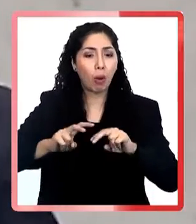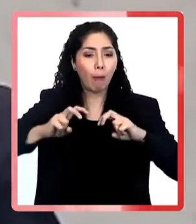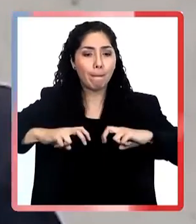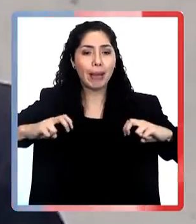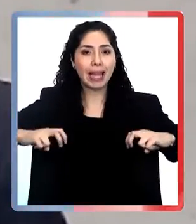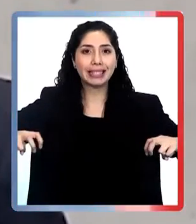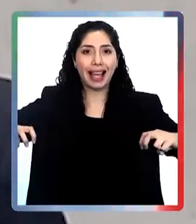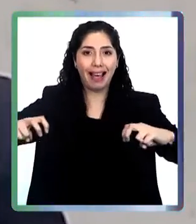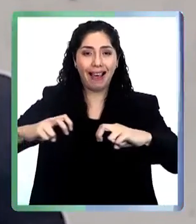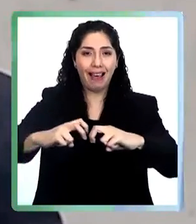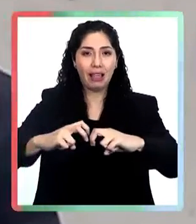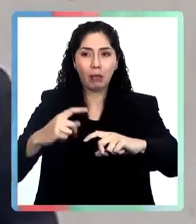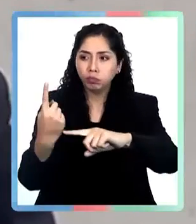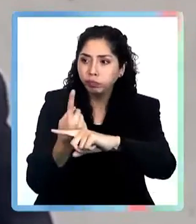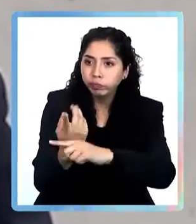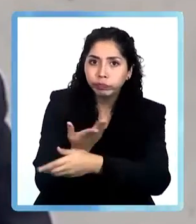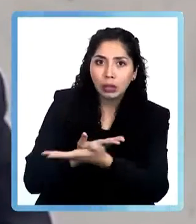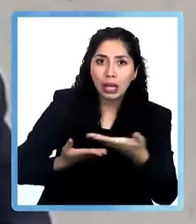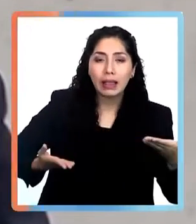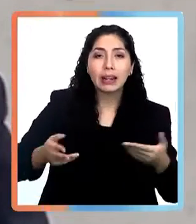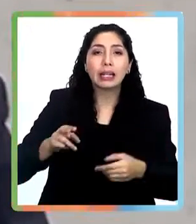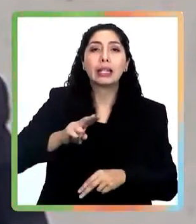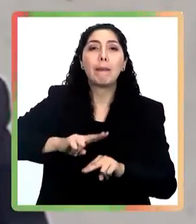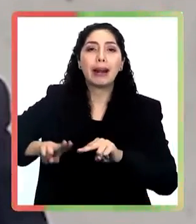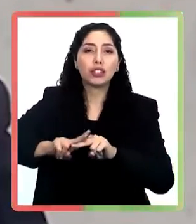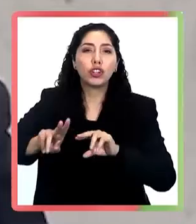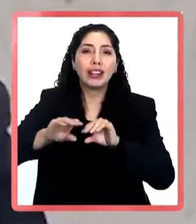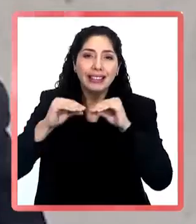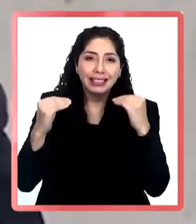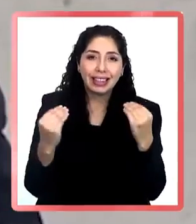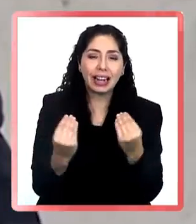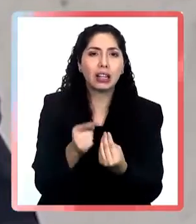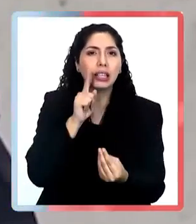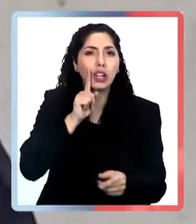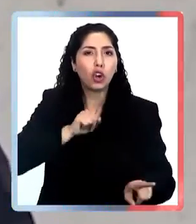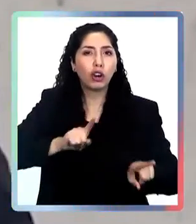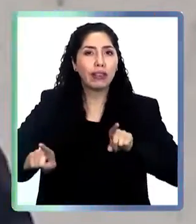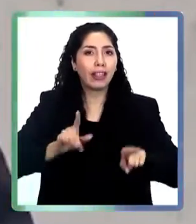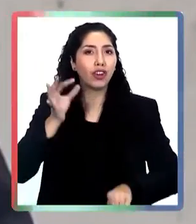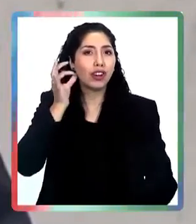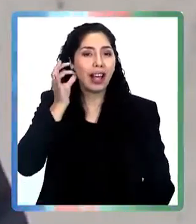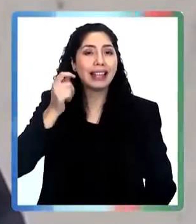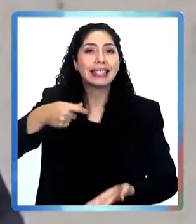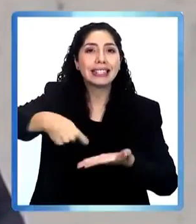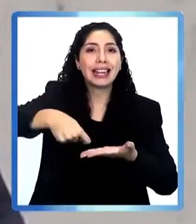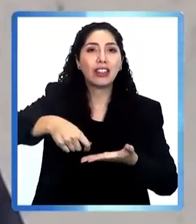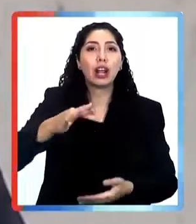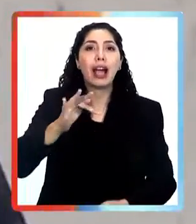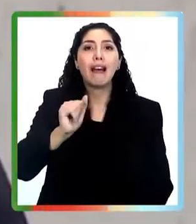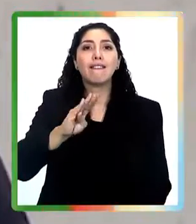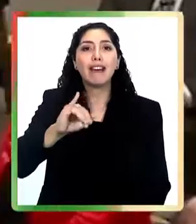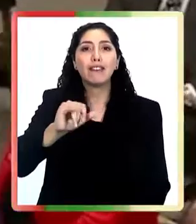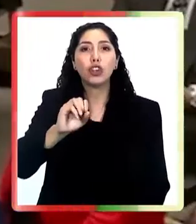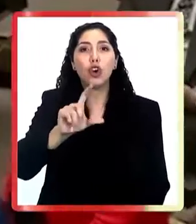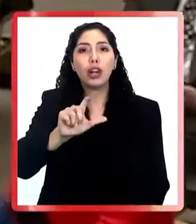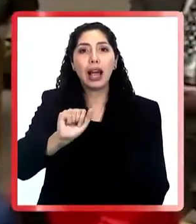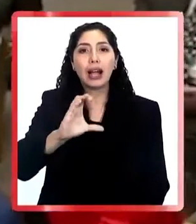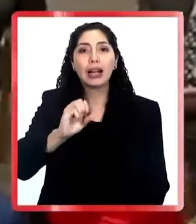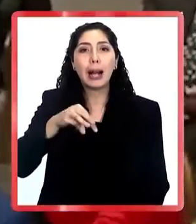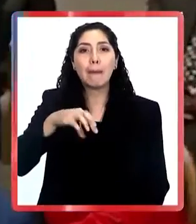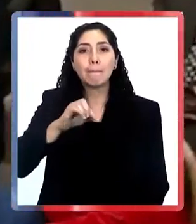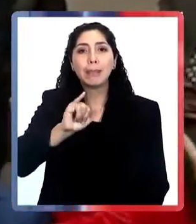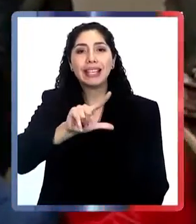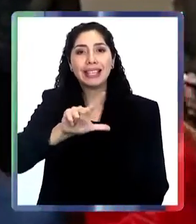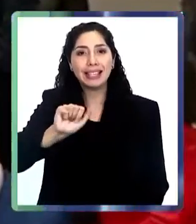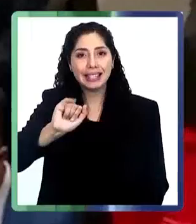una mesa de reparación integral en la que participará en calidad coordinadora esta senadora fabiola campillay estamos